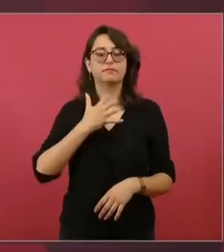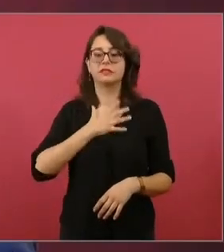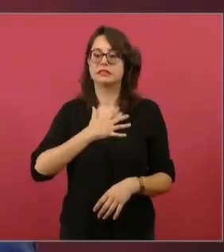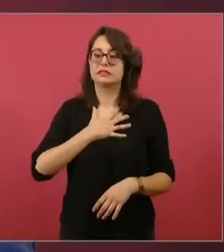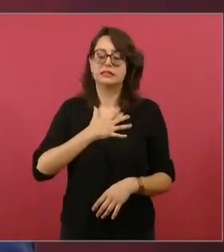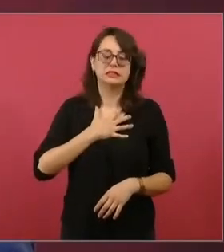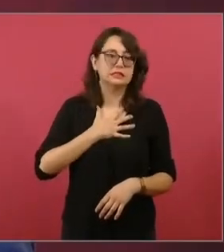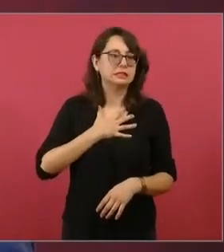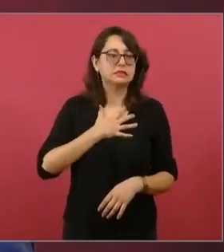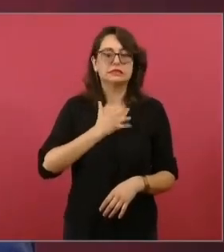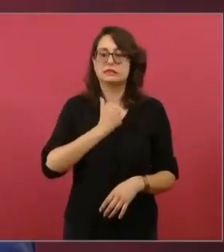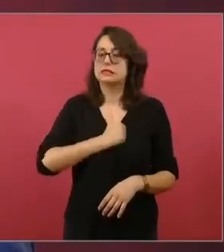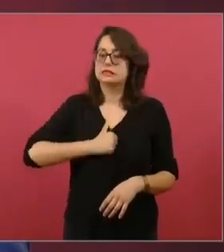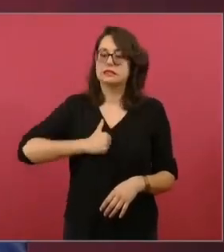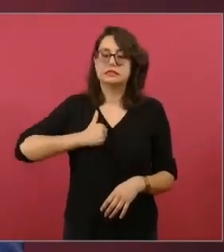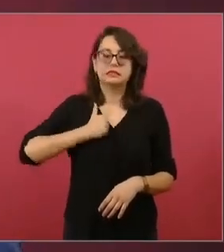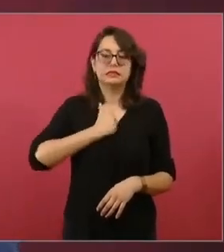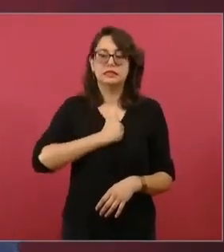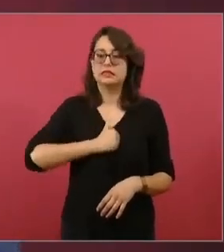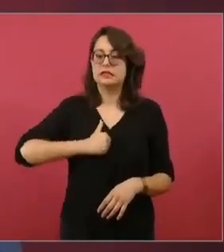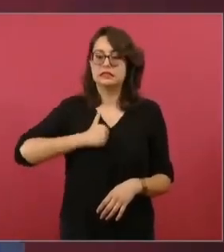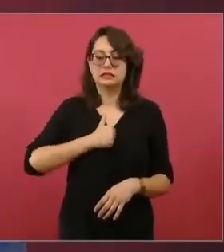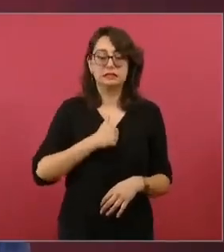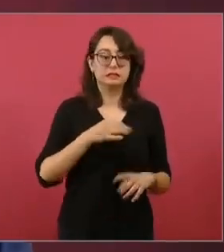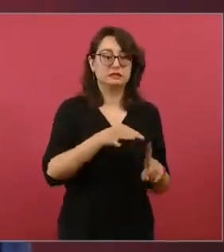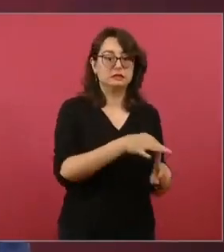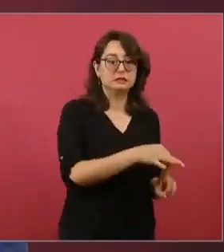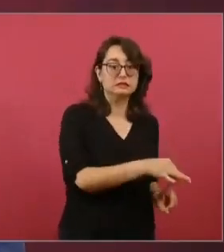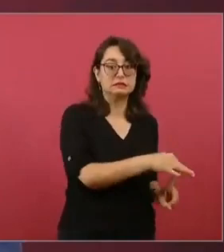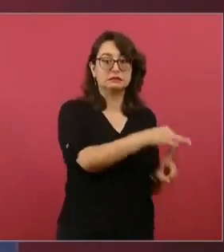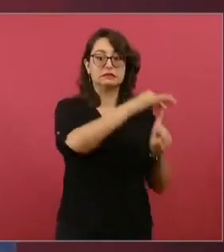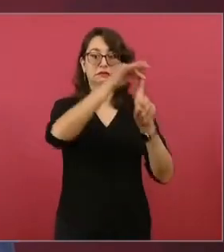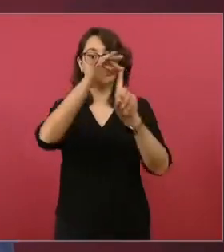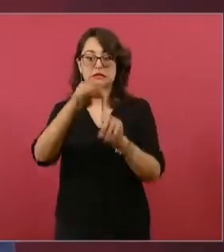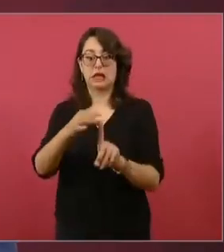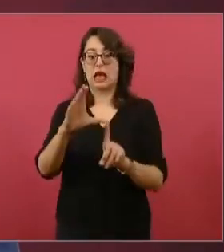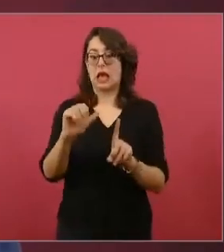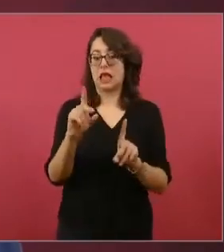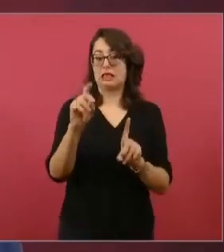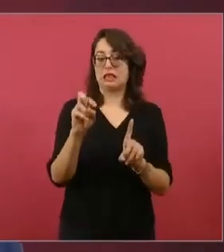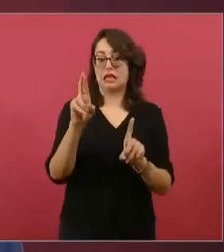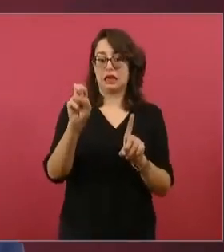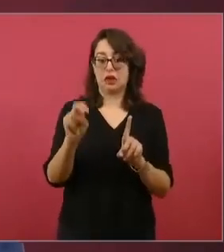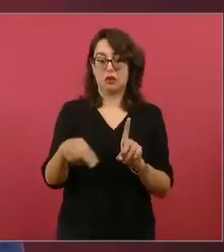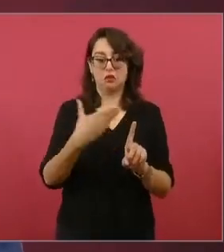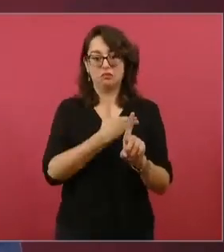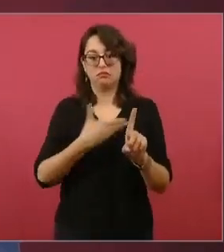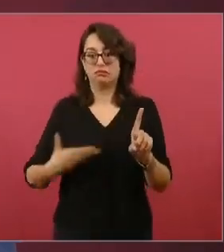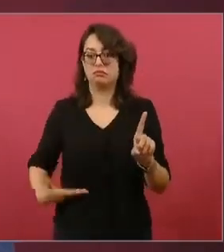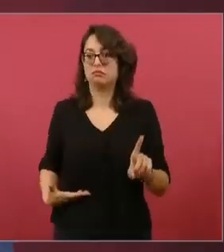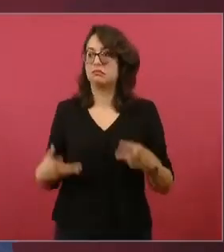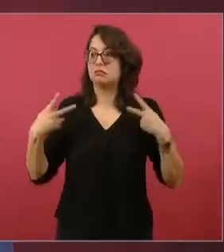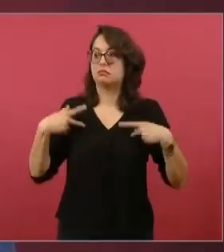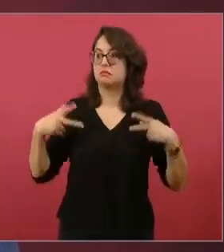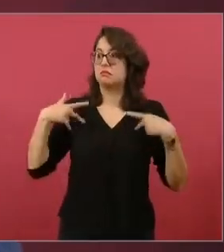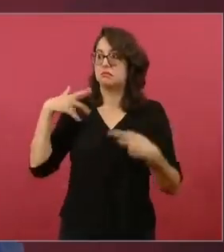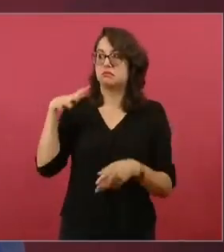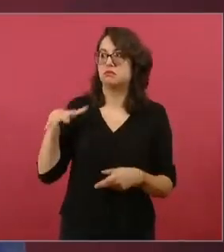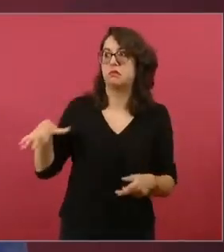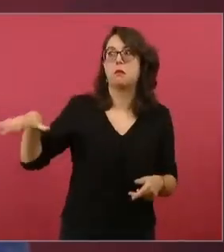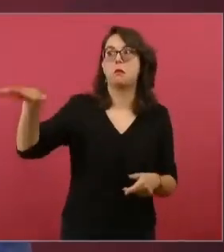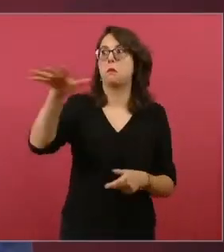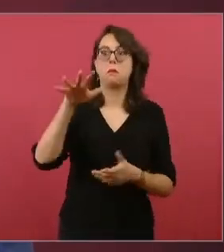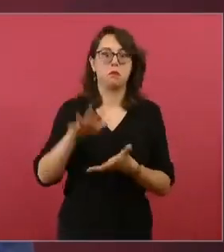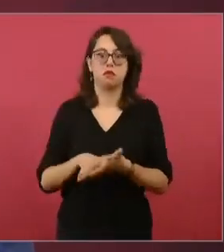para legitimar a Calderón, se declaró la guerra